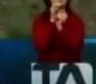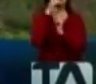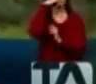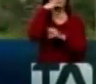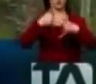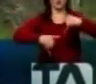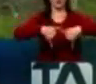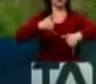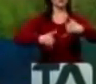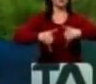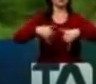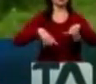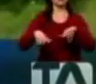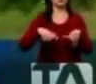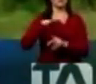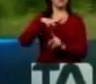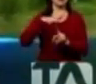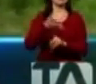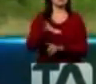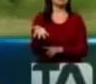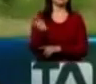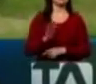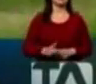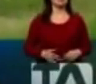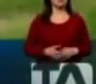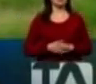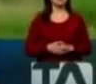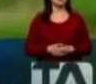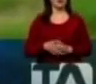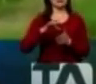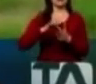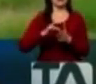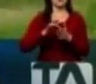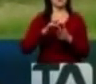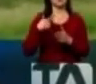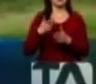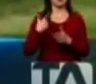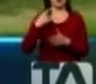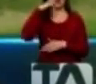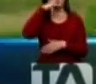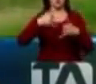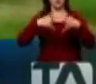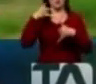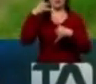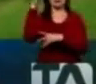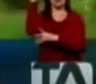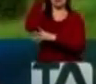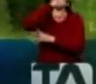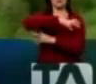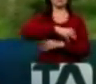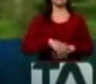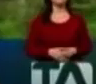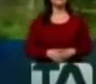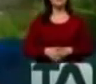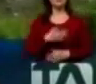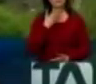los niños en este pequeño parquecito que hay, entonces es un peligro, francamente. Muchas gracias, vecina. A usted, muchas gracias.